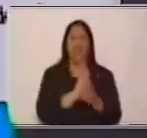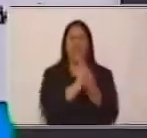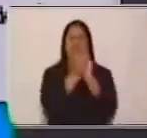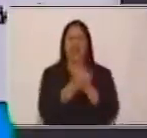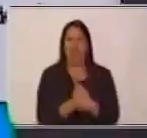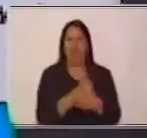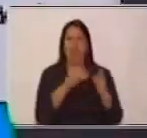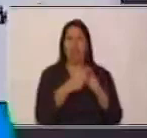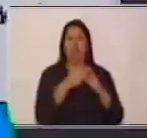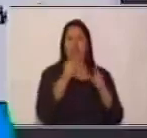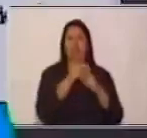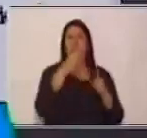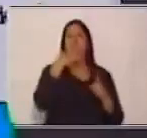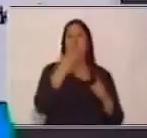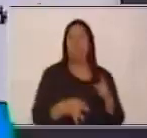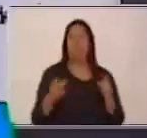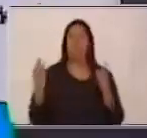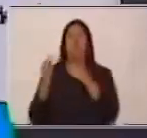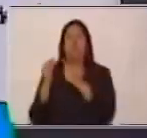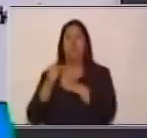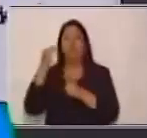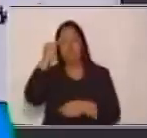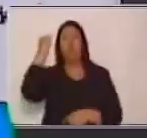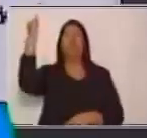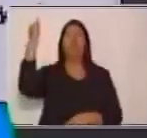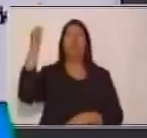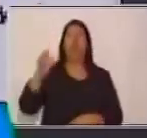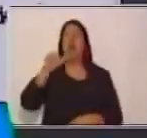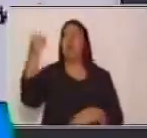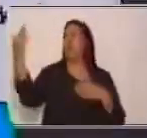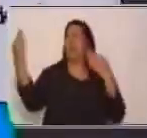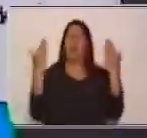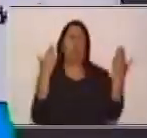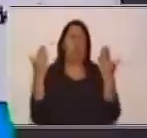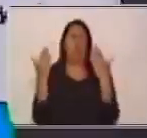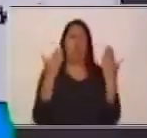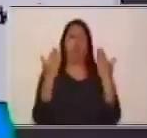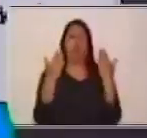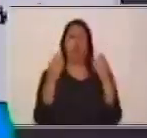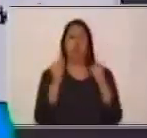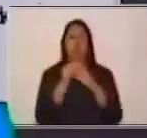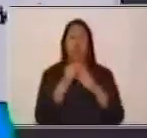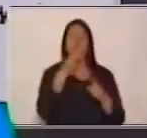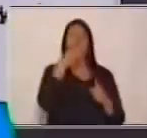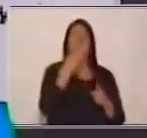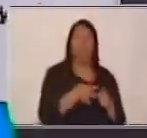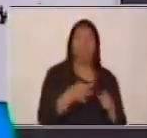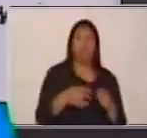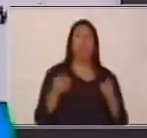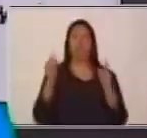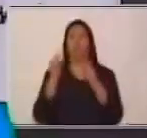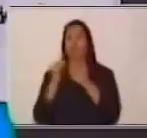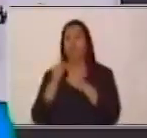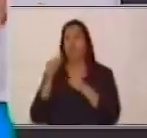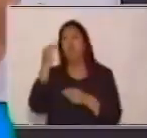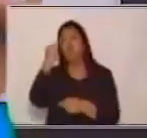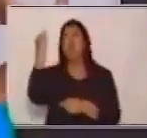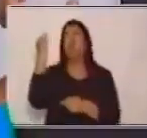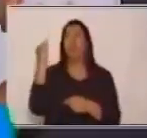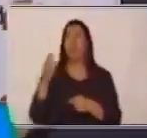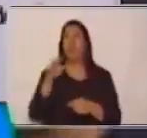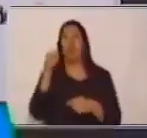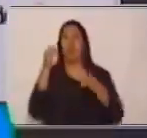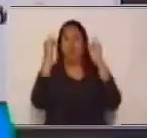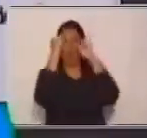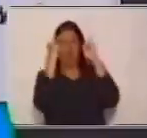semejanza o característica entre el término real y el término imaginario, y puede que únicamente haya una relación entre el término real y el